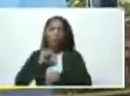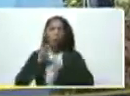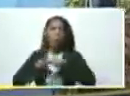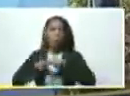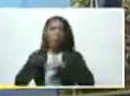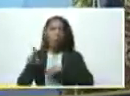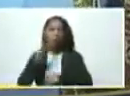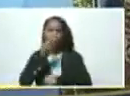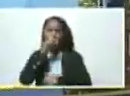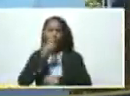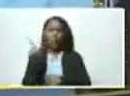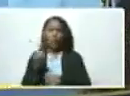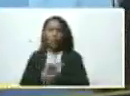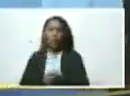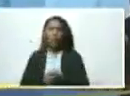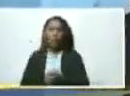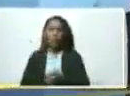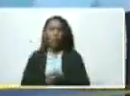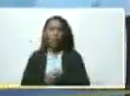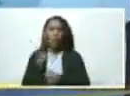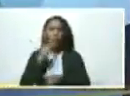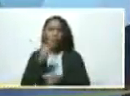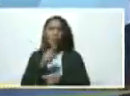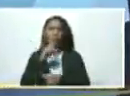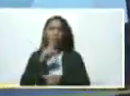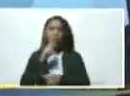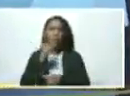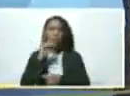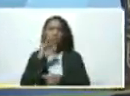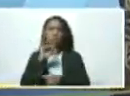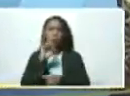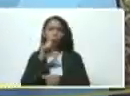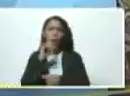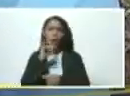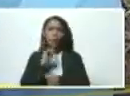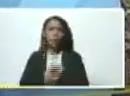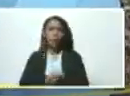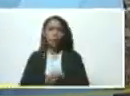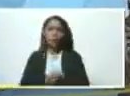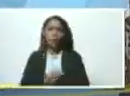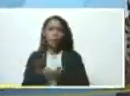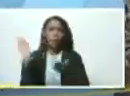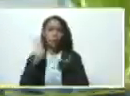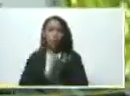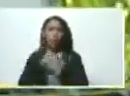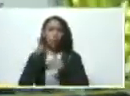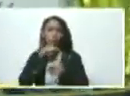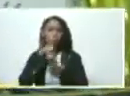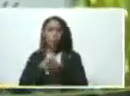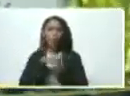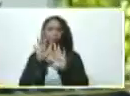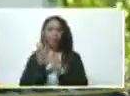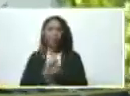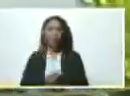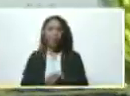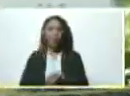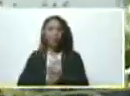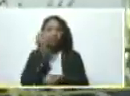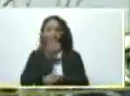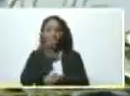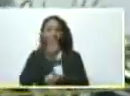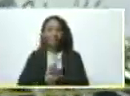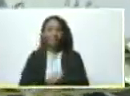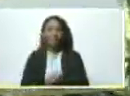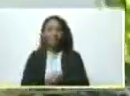tenía? Tenía 2 años. Y él decía, Tiyoli. Y te pusieron Tiyoli. Me pusieron Tiyoli.